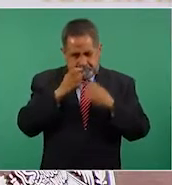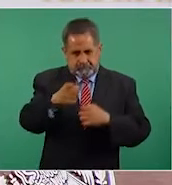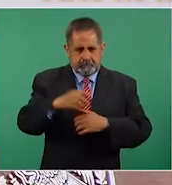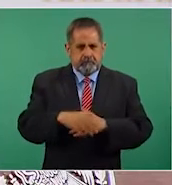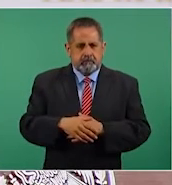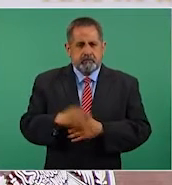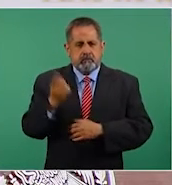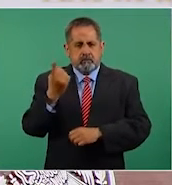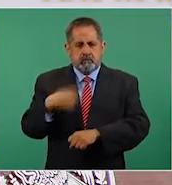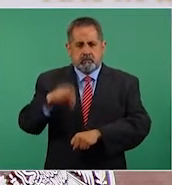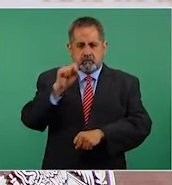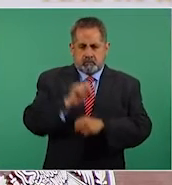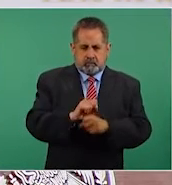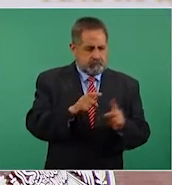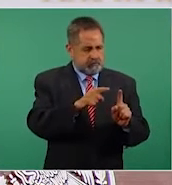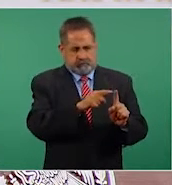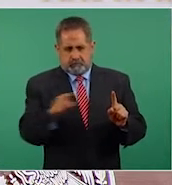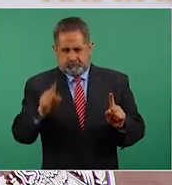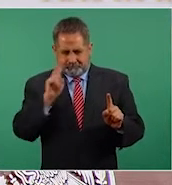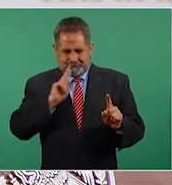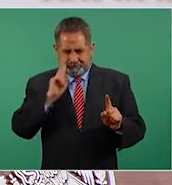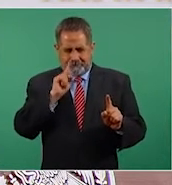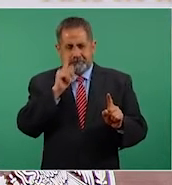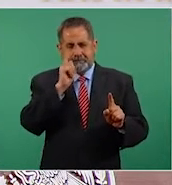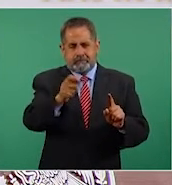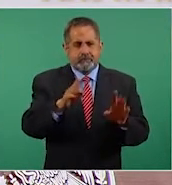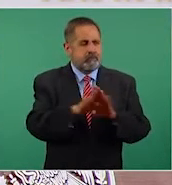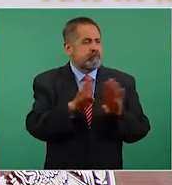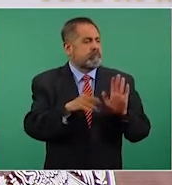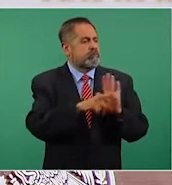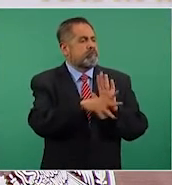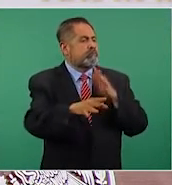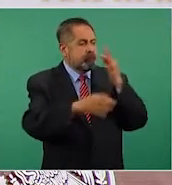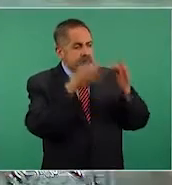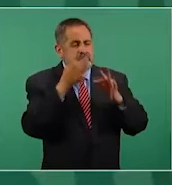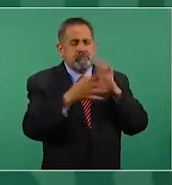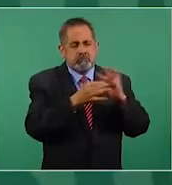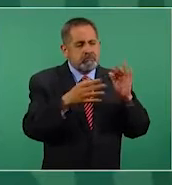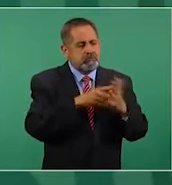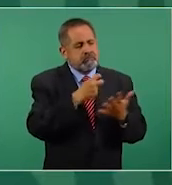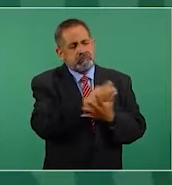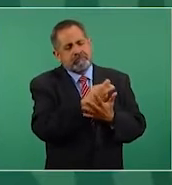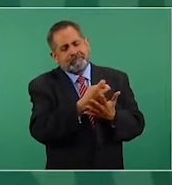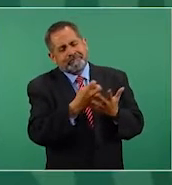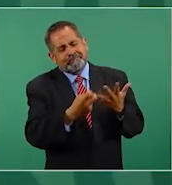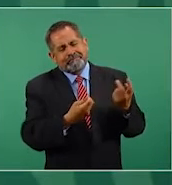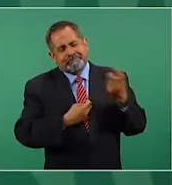de una semana de cómo están los medios.